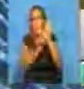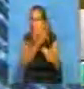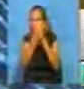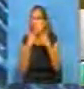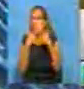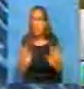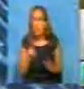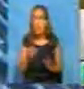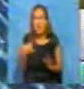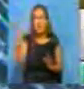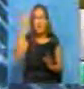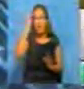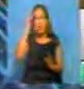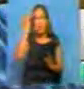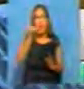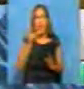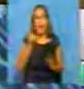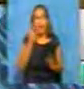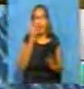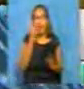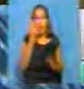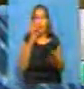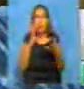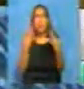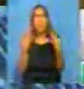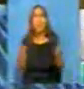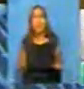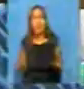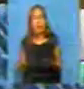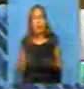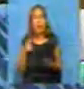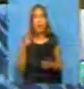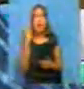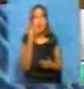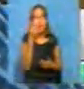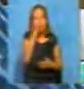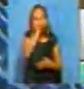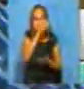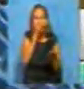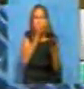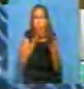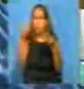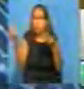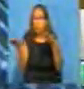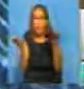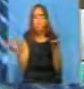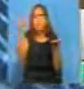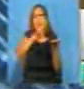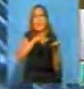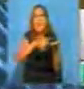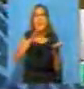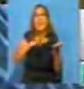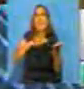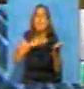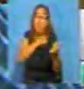recordemos que aquí hay en juego dos posibilidades, dos posiciones. Está por un lado la ineficiencia